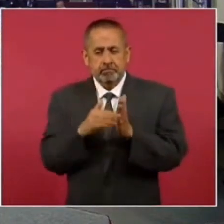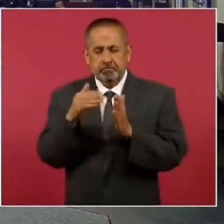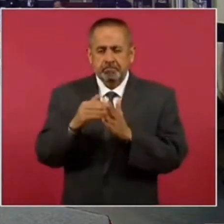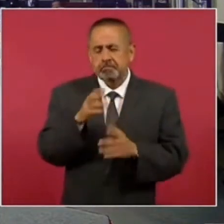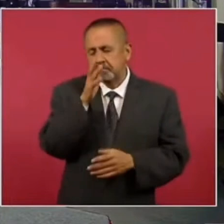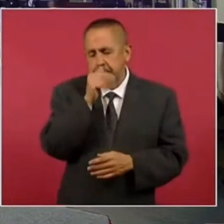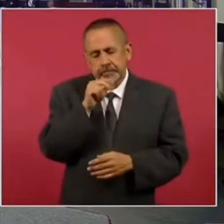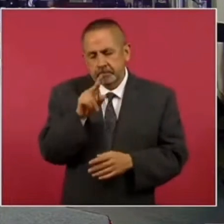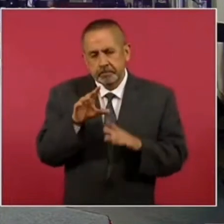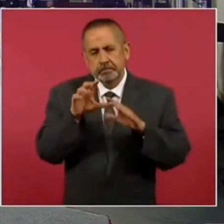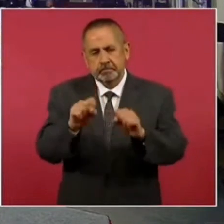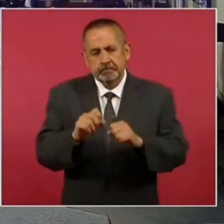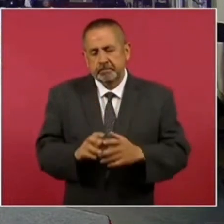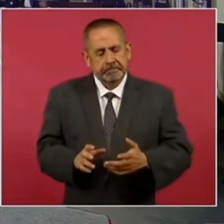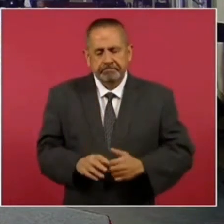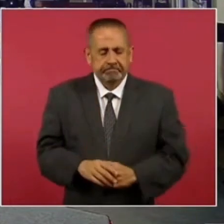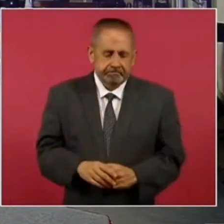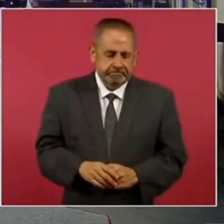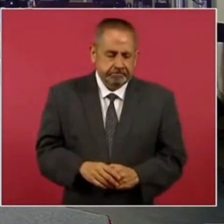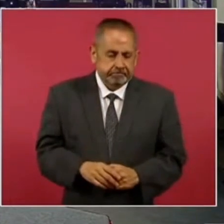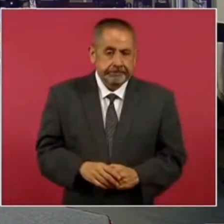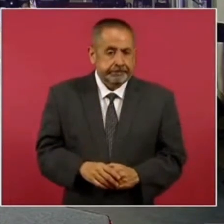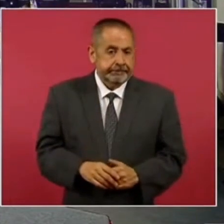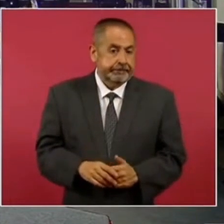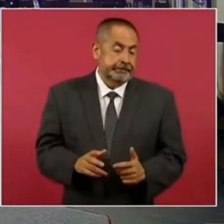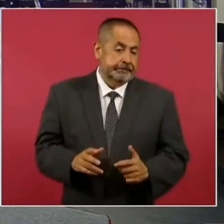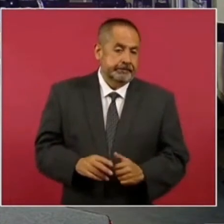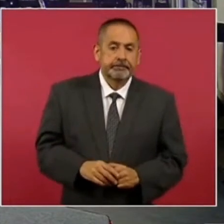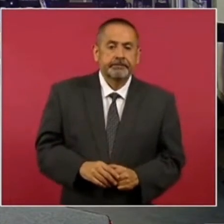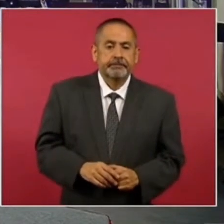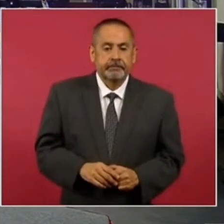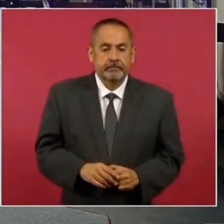barriles, aunque tenemos